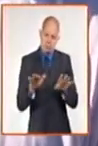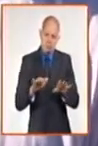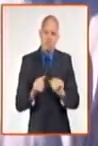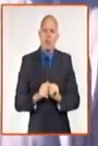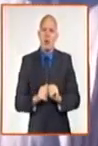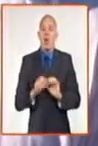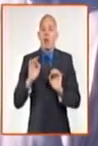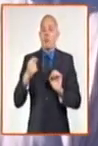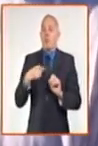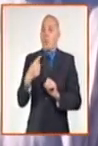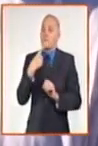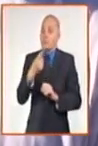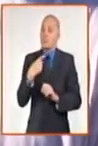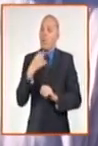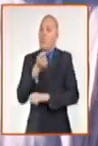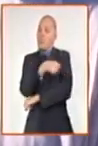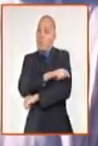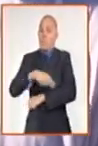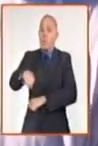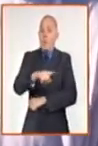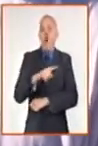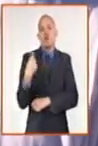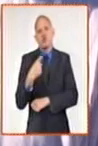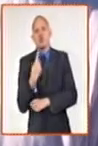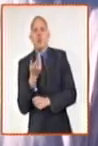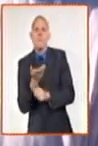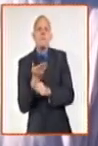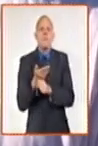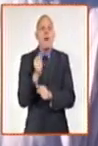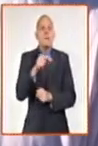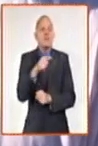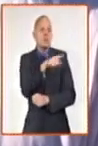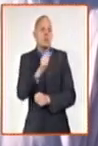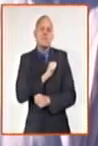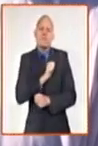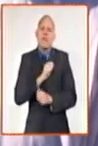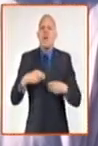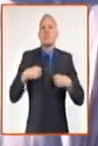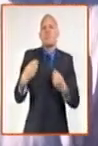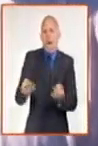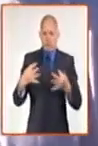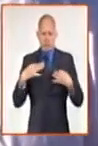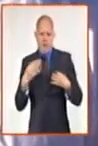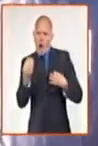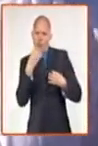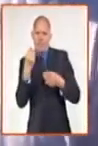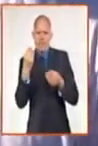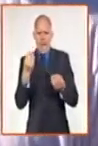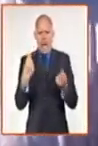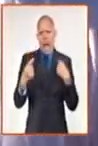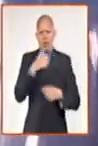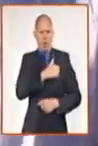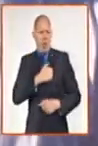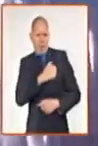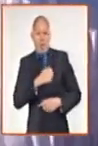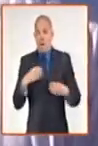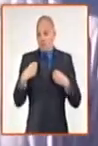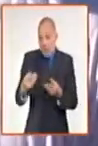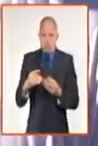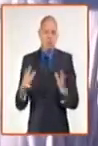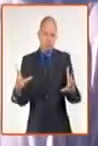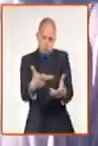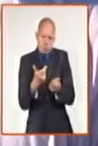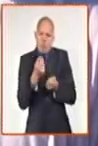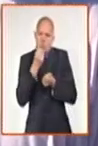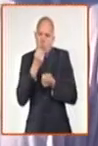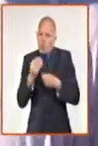y es a lo que también exhortamos a la población, estamos haciendo recogida de donaciones, sobre todo para la donación a los más damnificados, tanto en la provincia de Pinar del Río